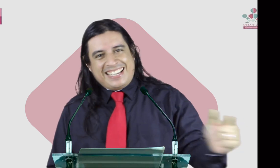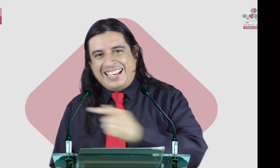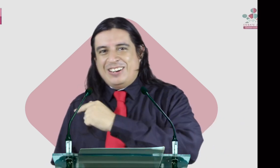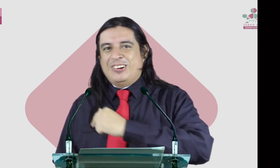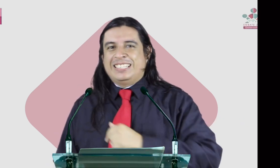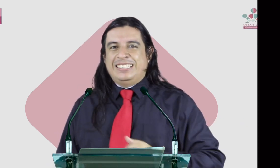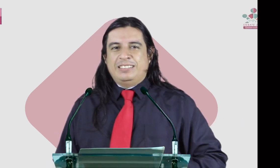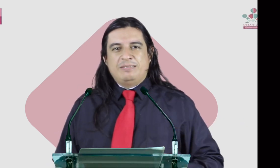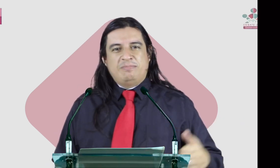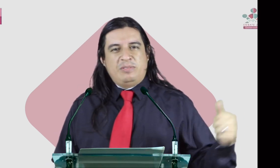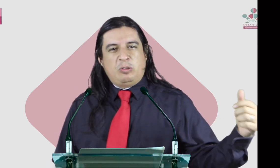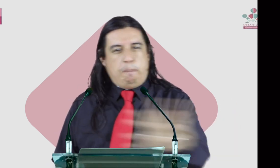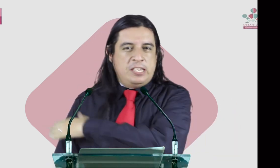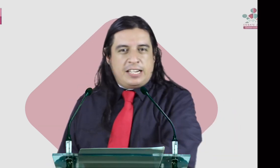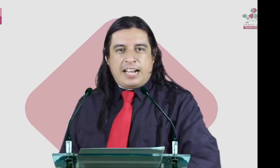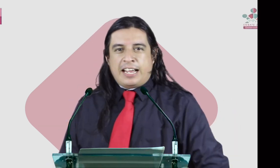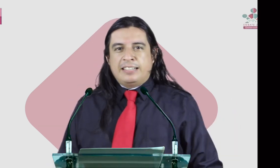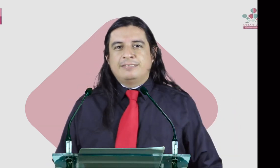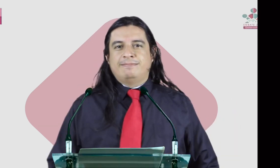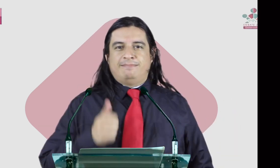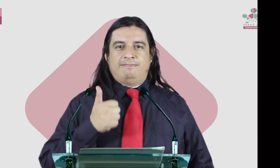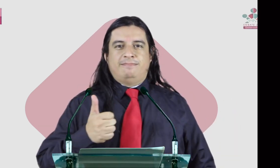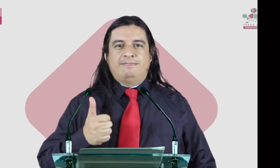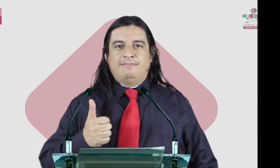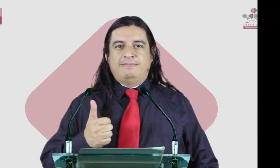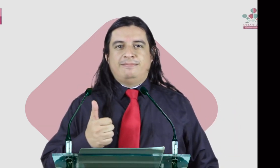1 de cada 10 que no lo hace. Tu pinche cara.